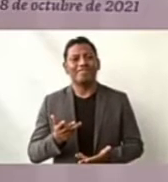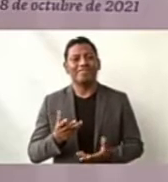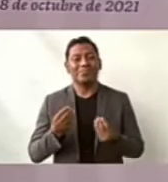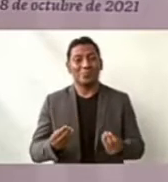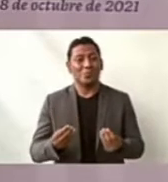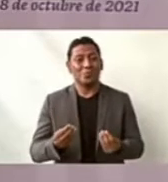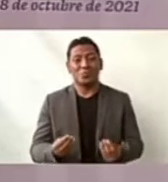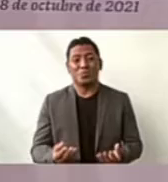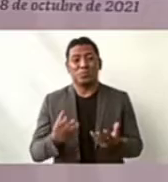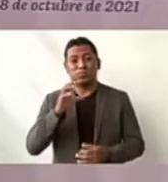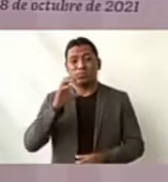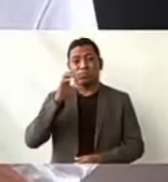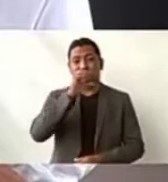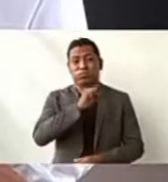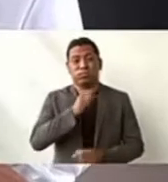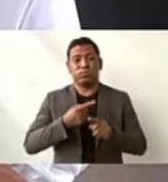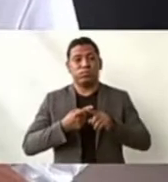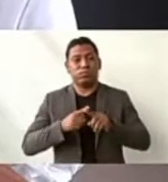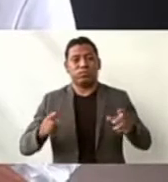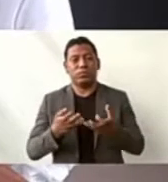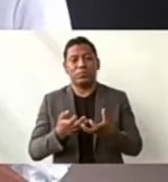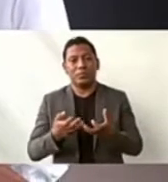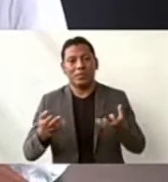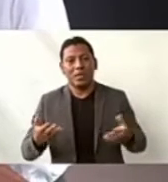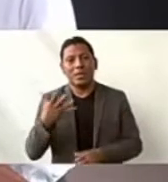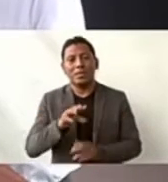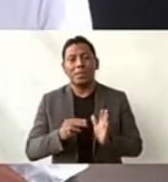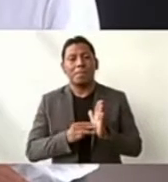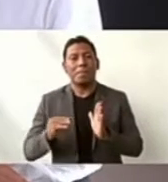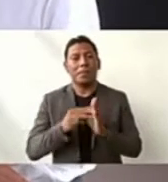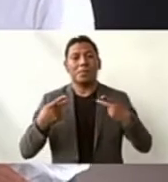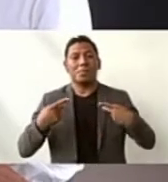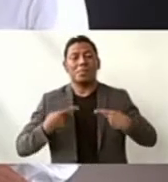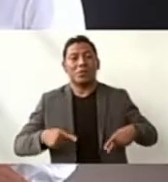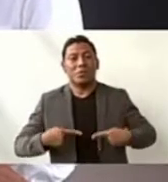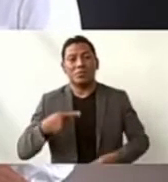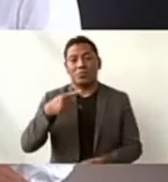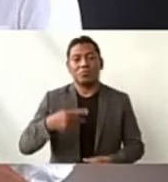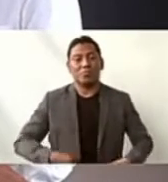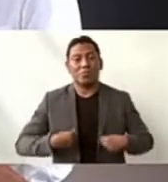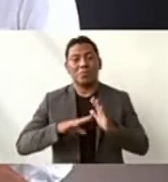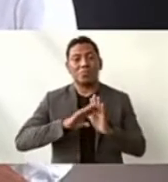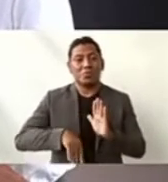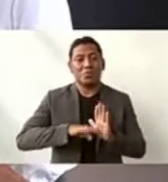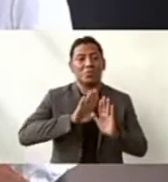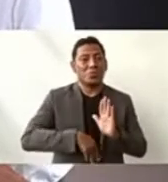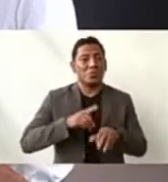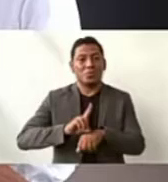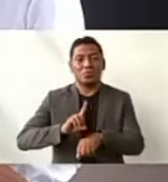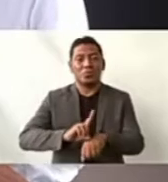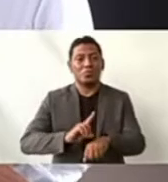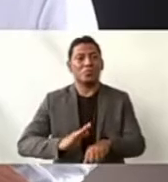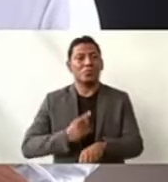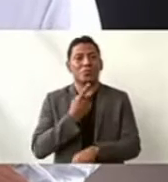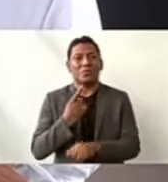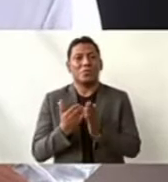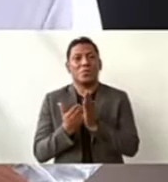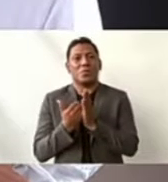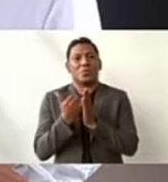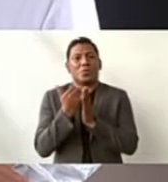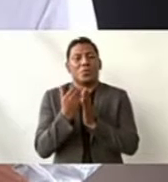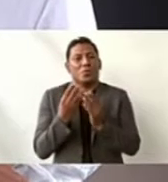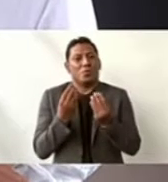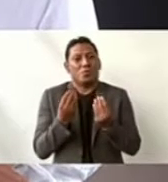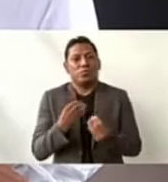calentamiento de la tierra 10 millones de personas pierde a sus vidas todos los días por el aumento de la contaminación